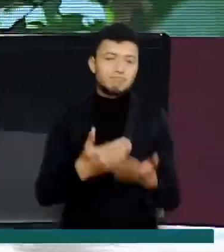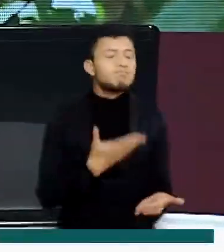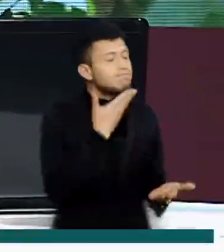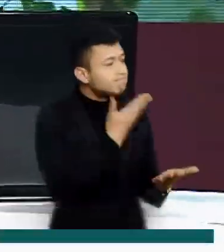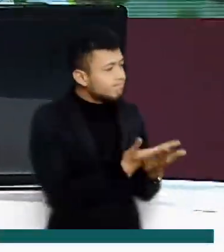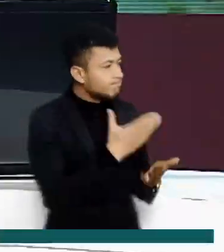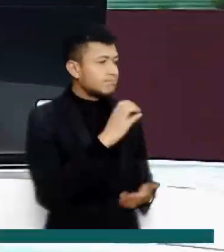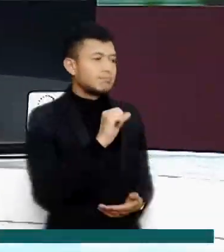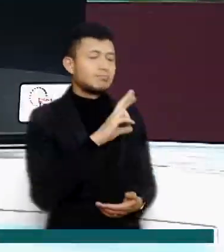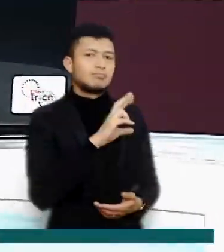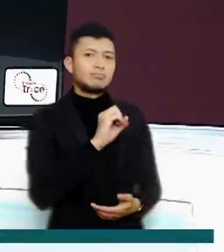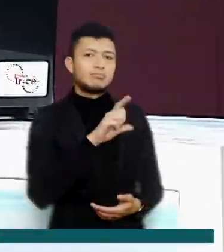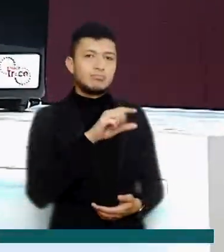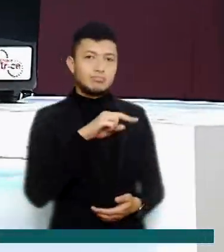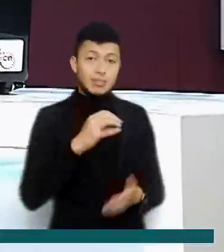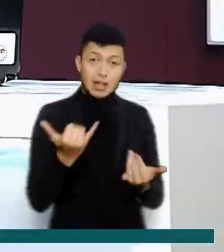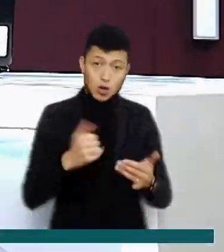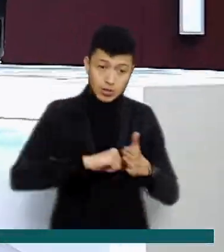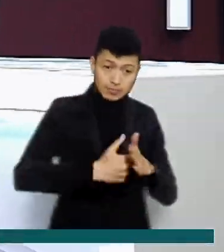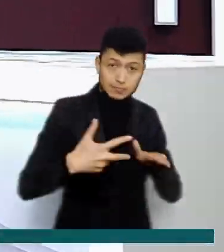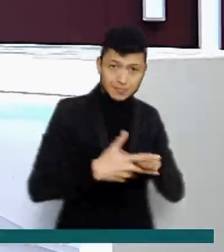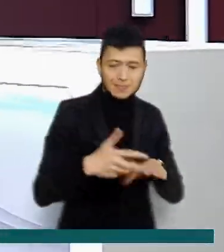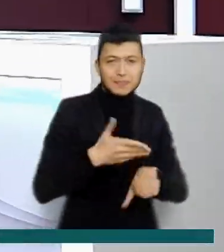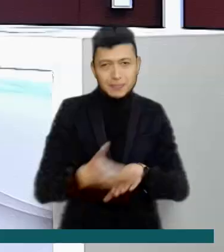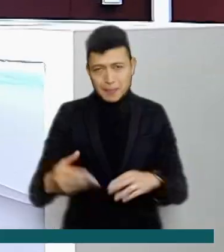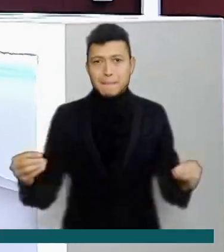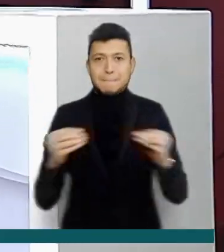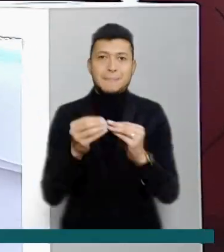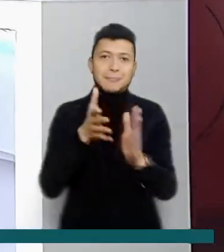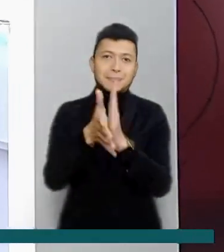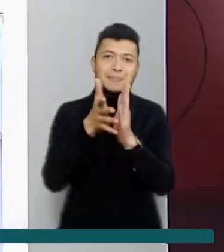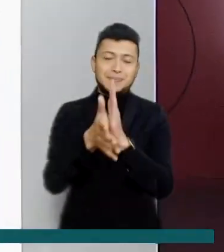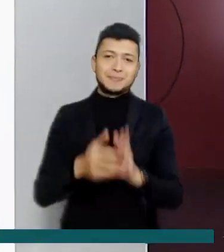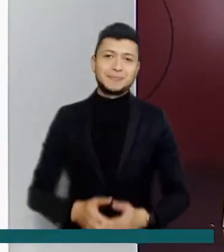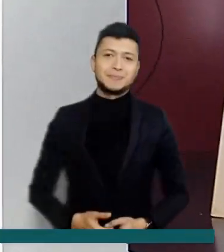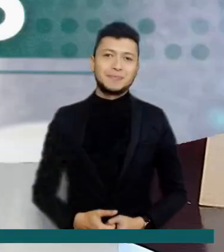Gracias Carolina, es momento de hacer una pausa y ya regresamos con más información.